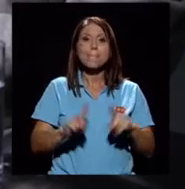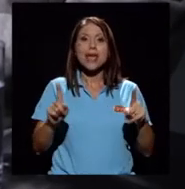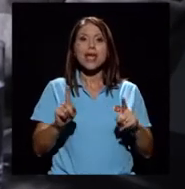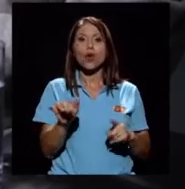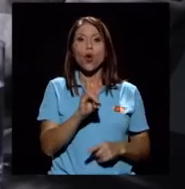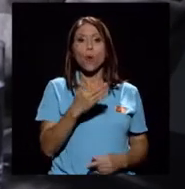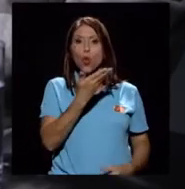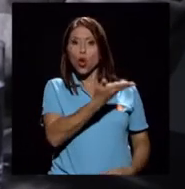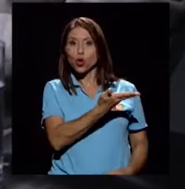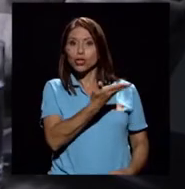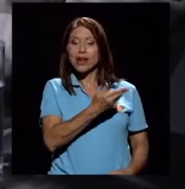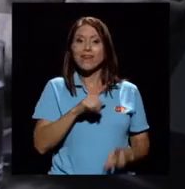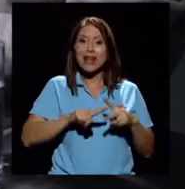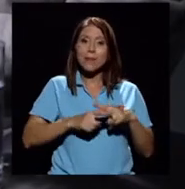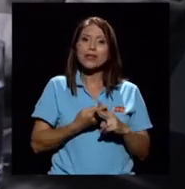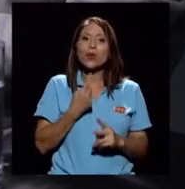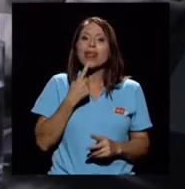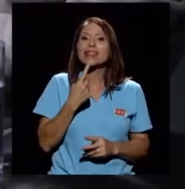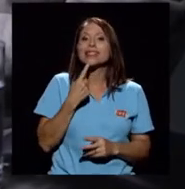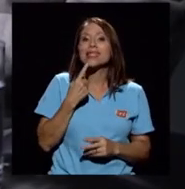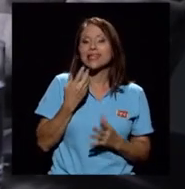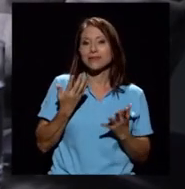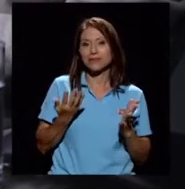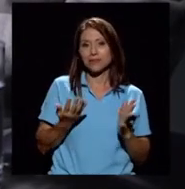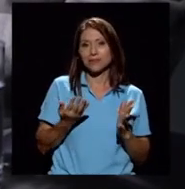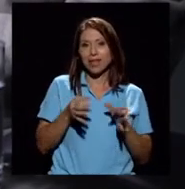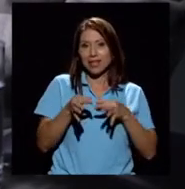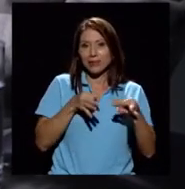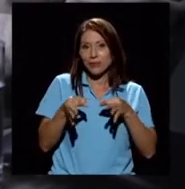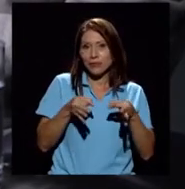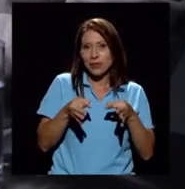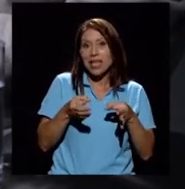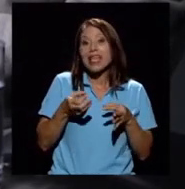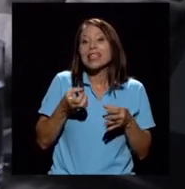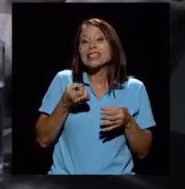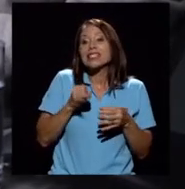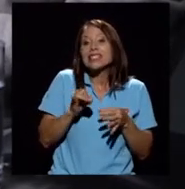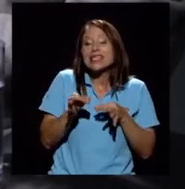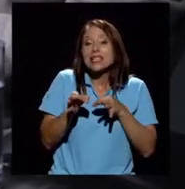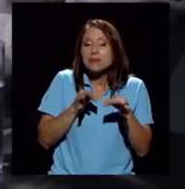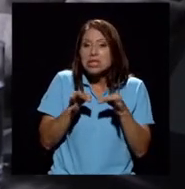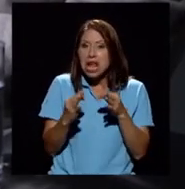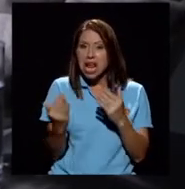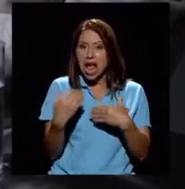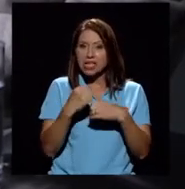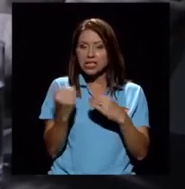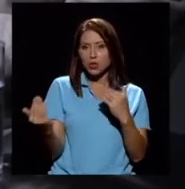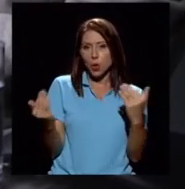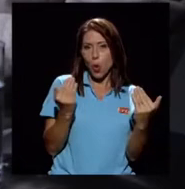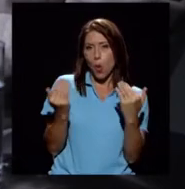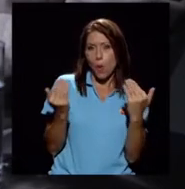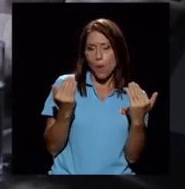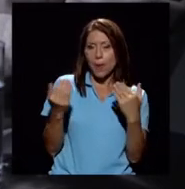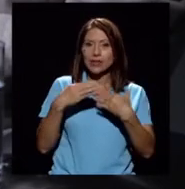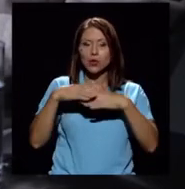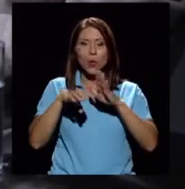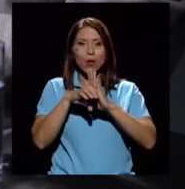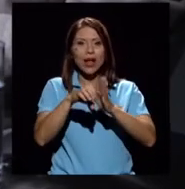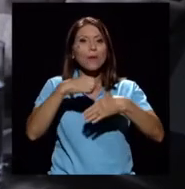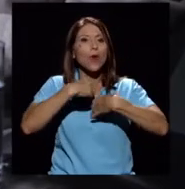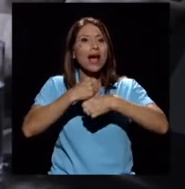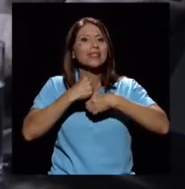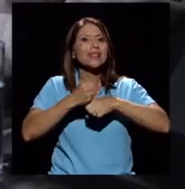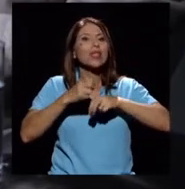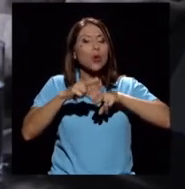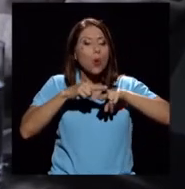empezó a decir si fueron tránsito con mercancías se podía parecer a la